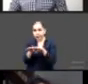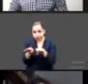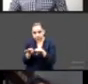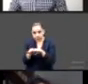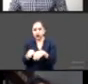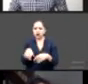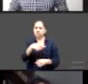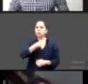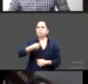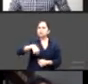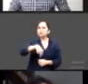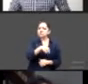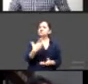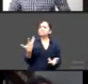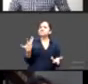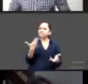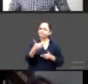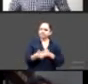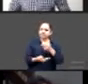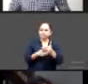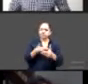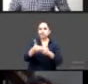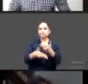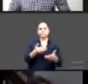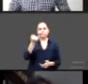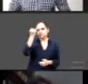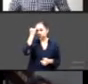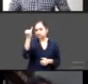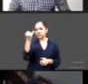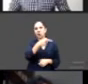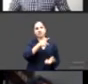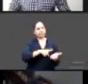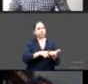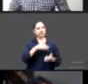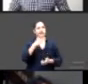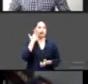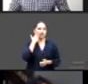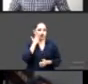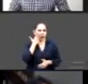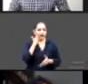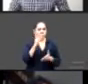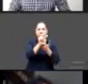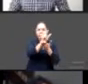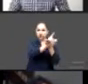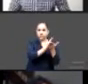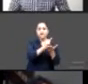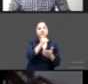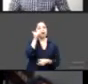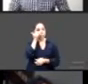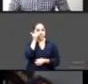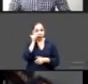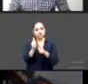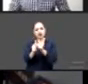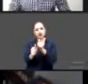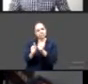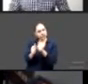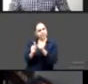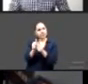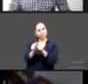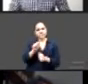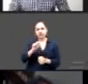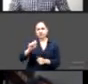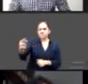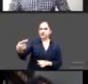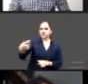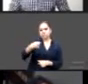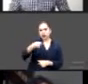programas? Hemos estado usando los medios sociales, las redes sociales, el teléfono, y todas las formas posibles para seguir en interacción,